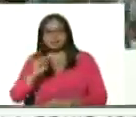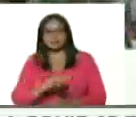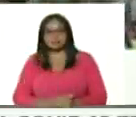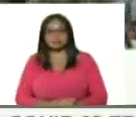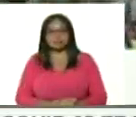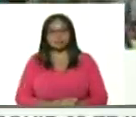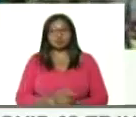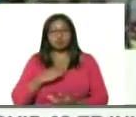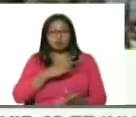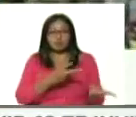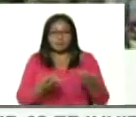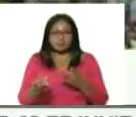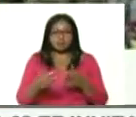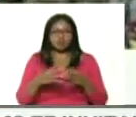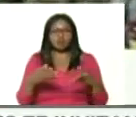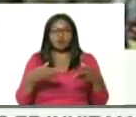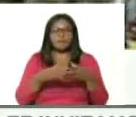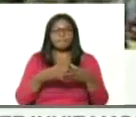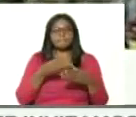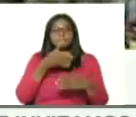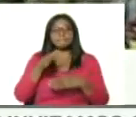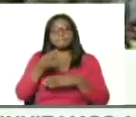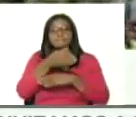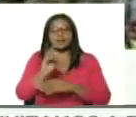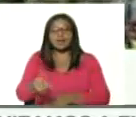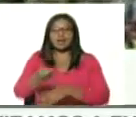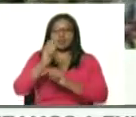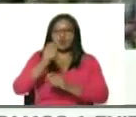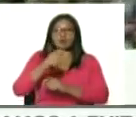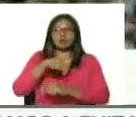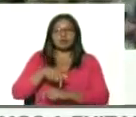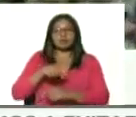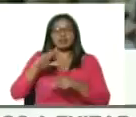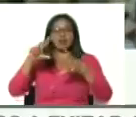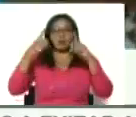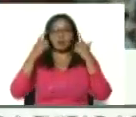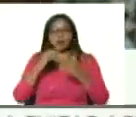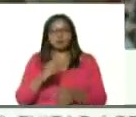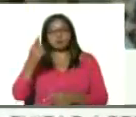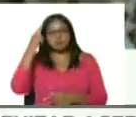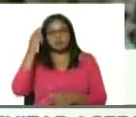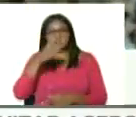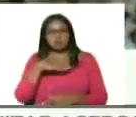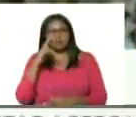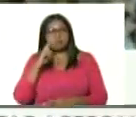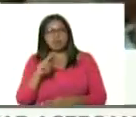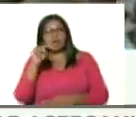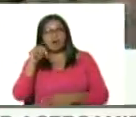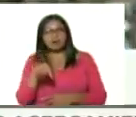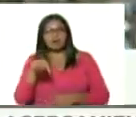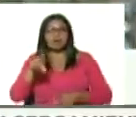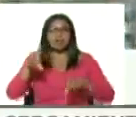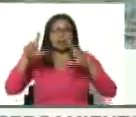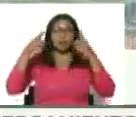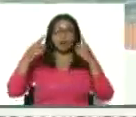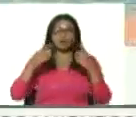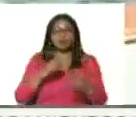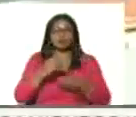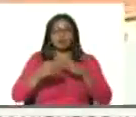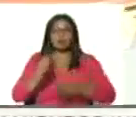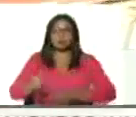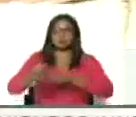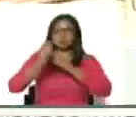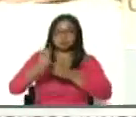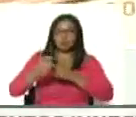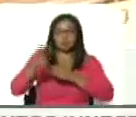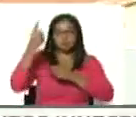en nombre de todos los pescadores del estado La Guaira, invitarlo un día de faena de pesca aquí en nuestro estado y que venga a